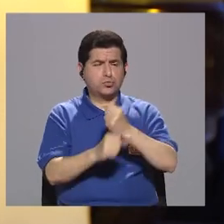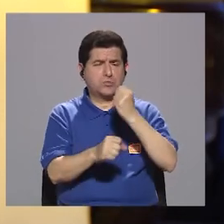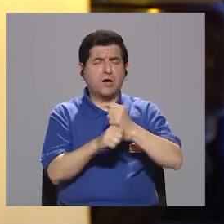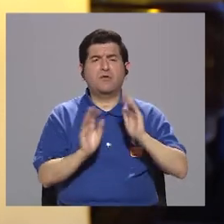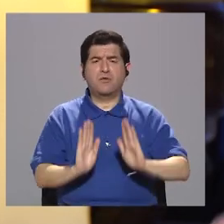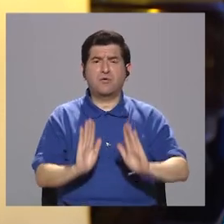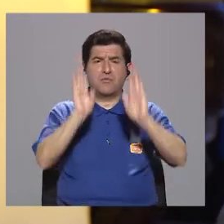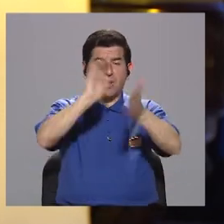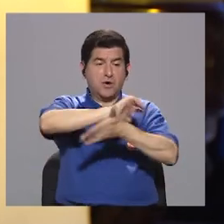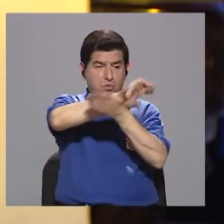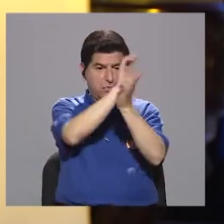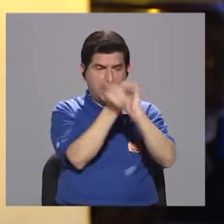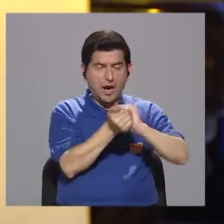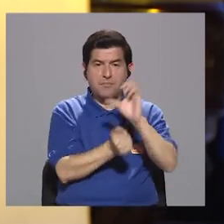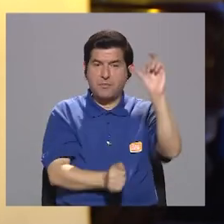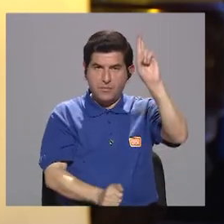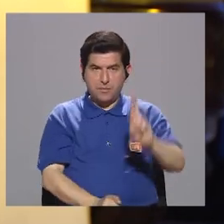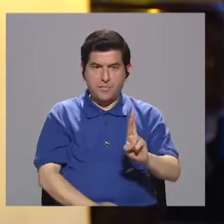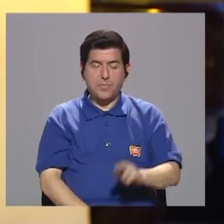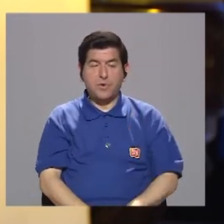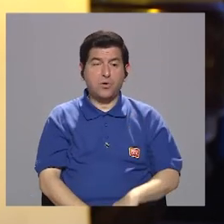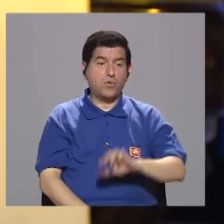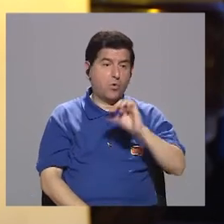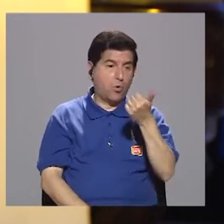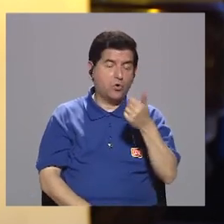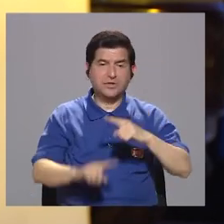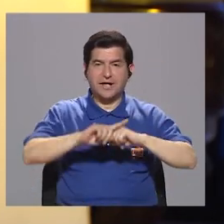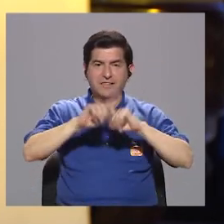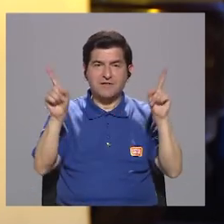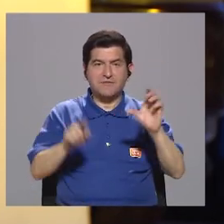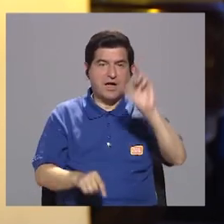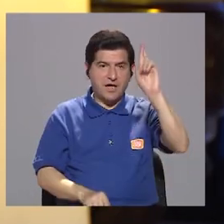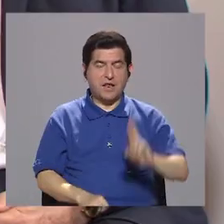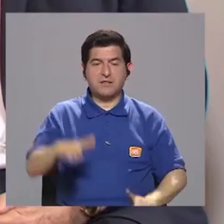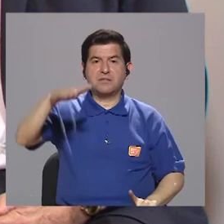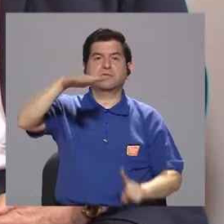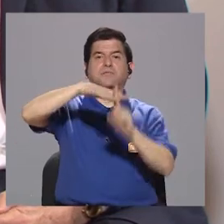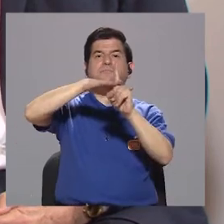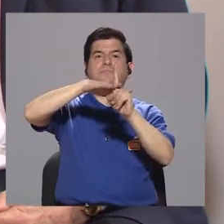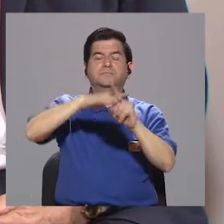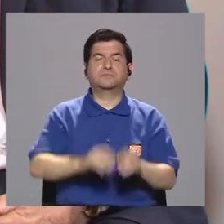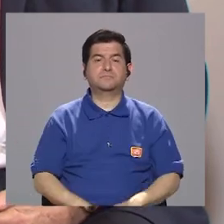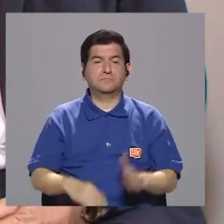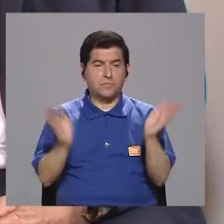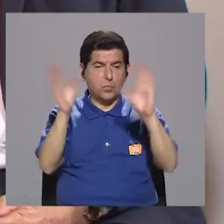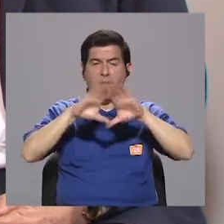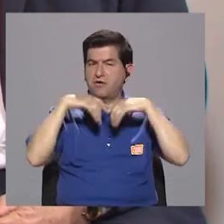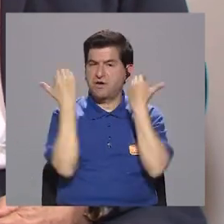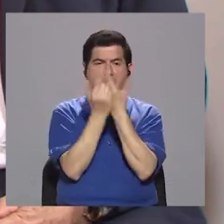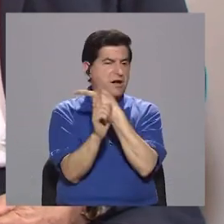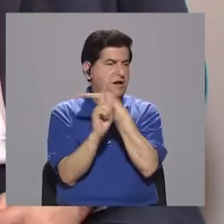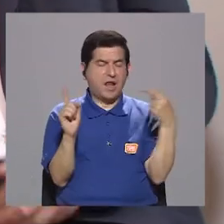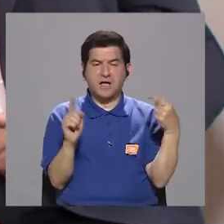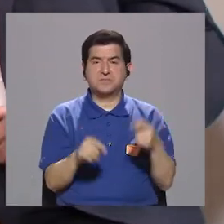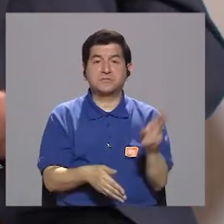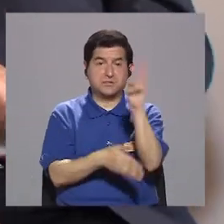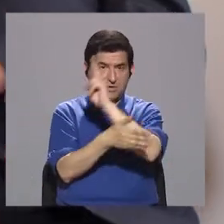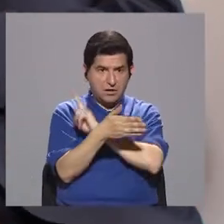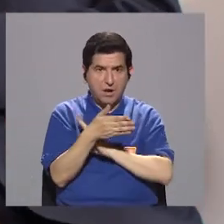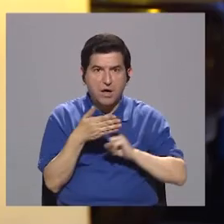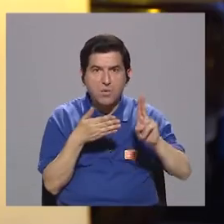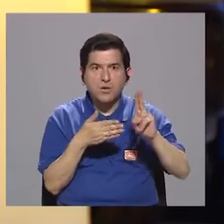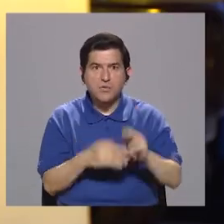obra que transformó a Costa Rica, porque hizo otra Costa Rica. Definitivamente. ¿Ah? No existía clase media y la